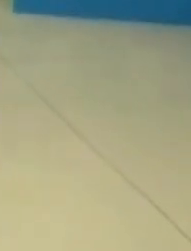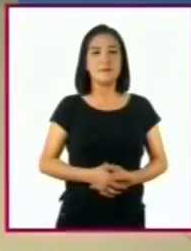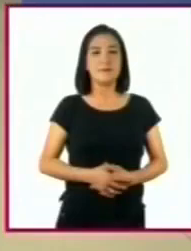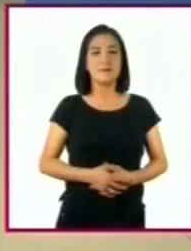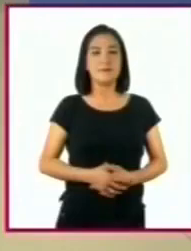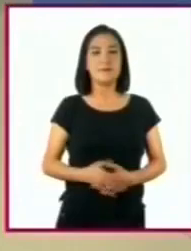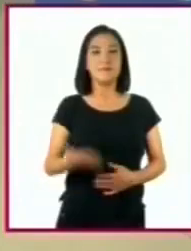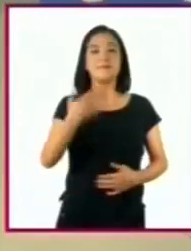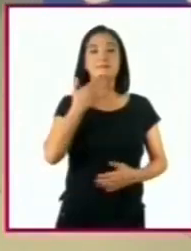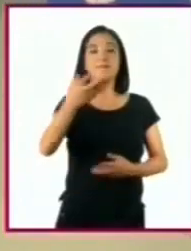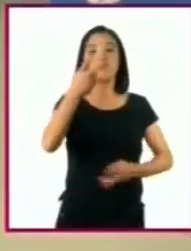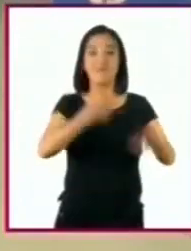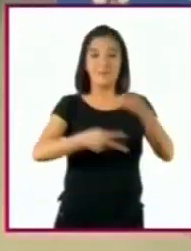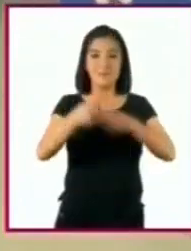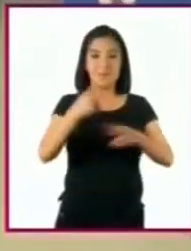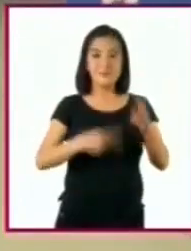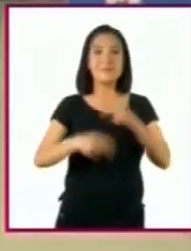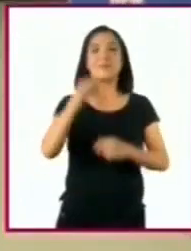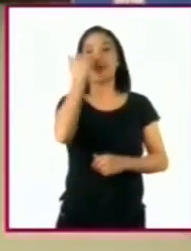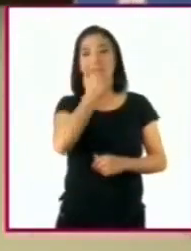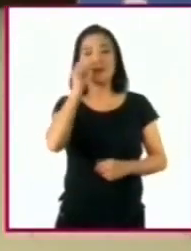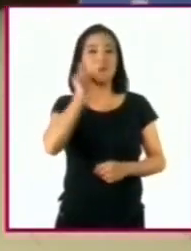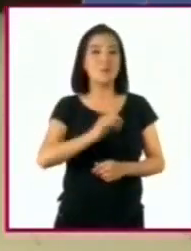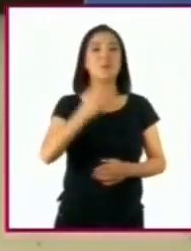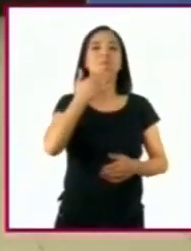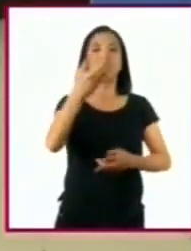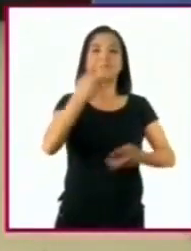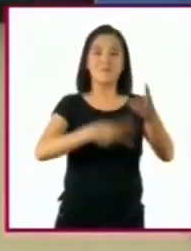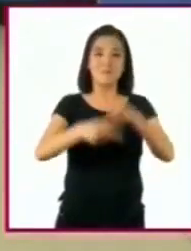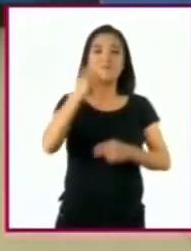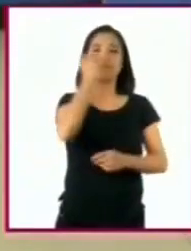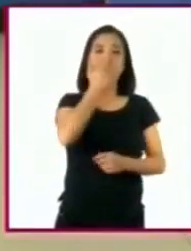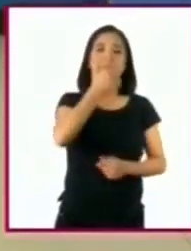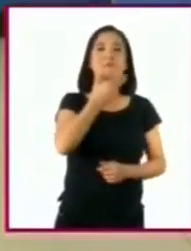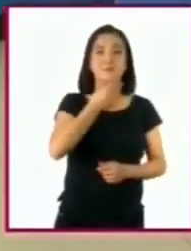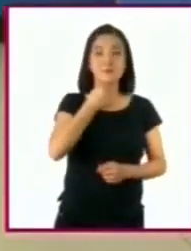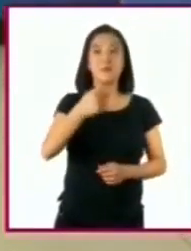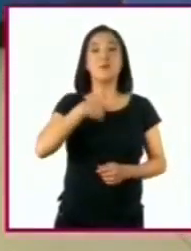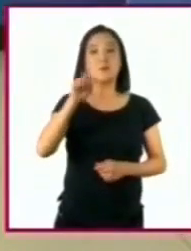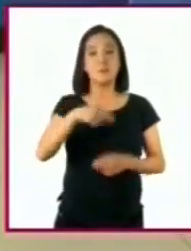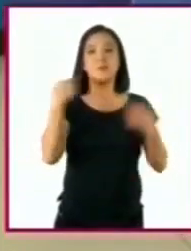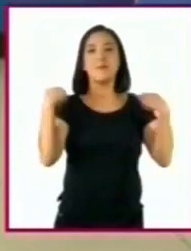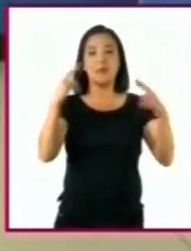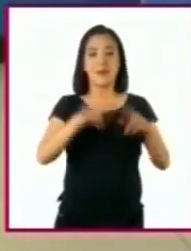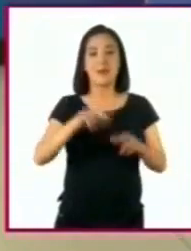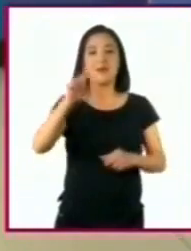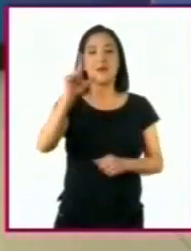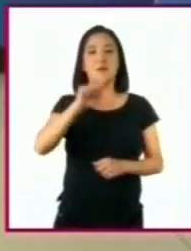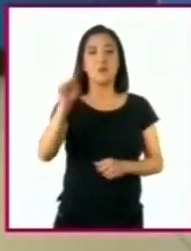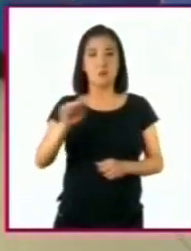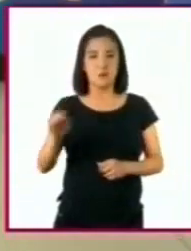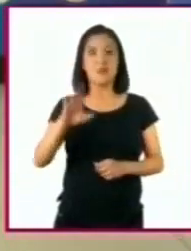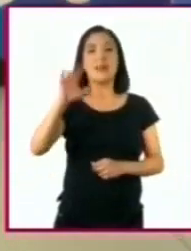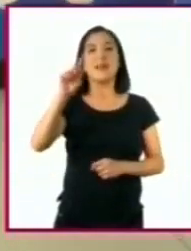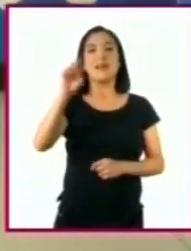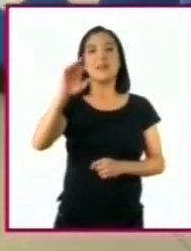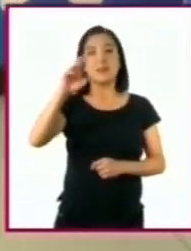Bienvenidas alumnas y bienvenidos alumnos. Soy la maestra Luz Calderón y esta es su sesión de matemáticas de tercer